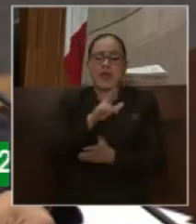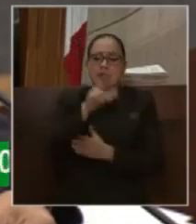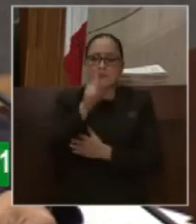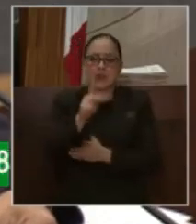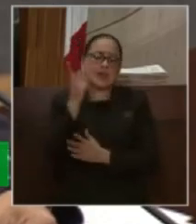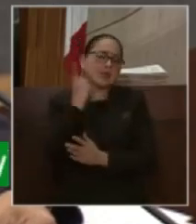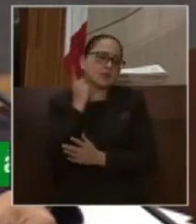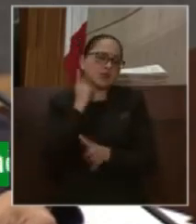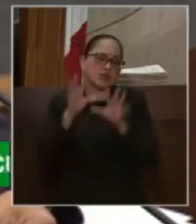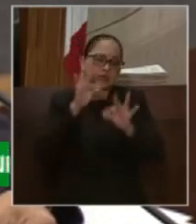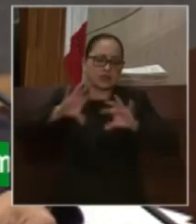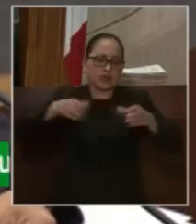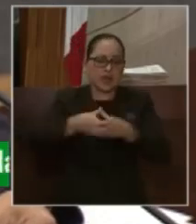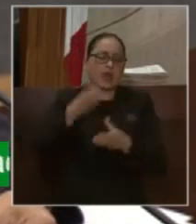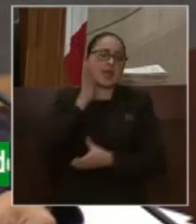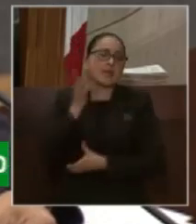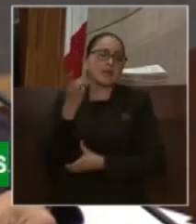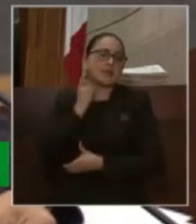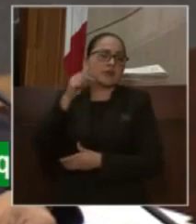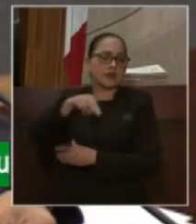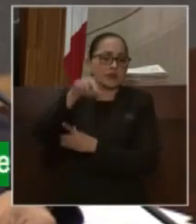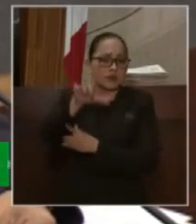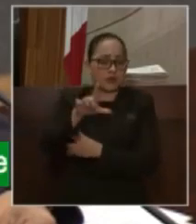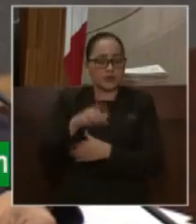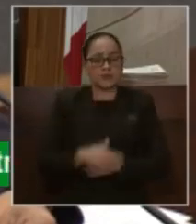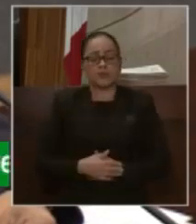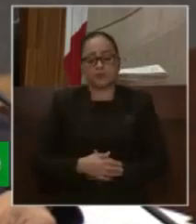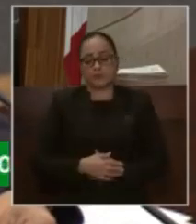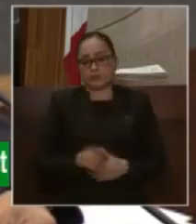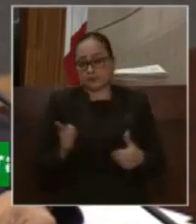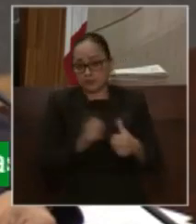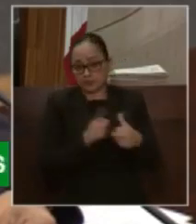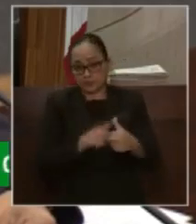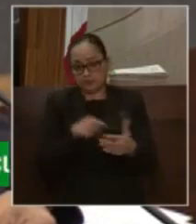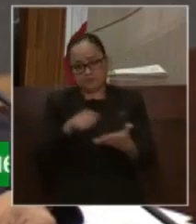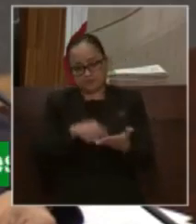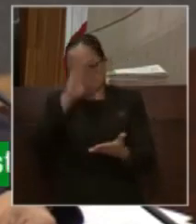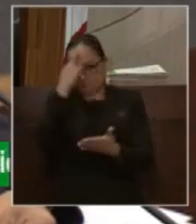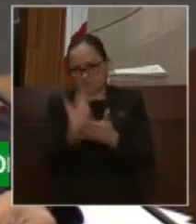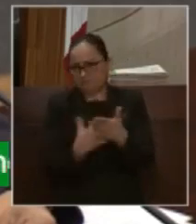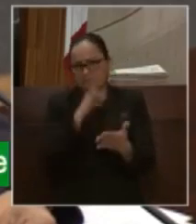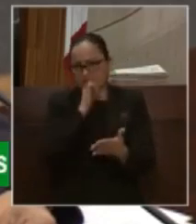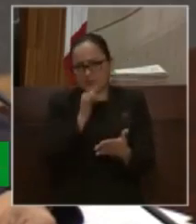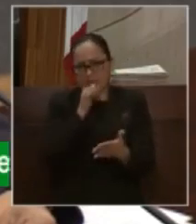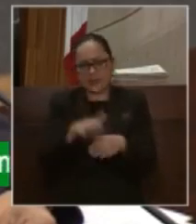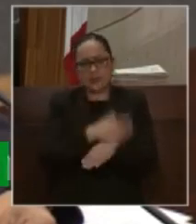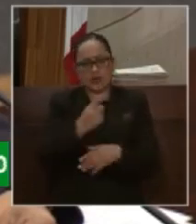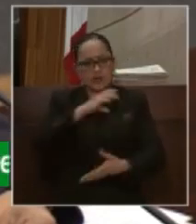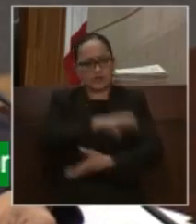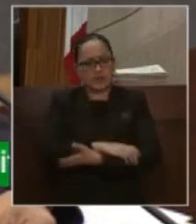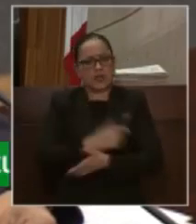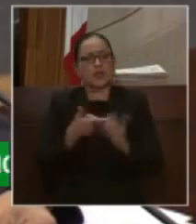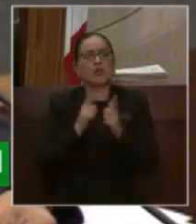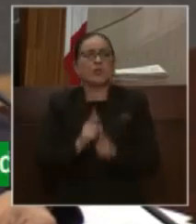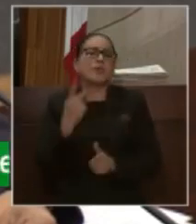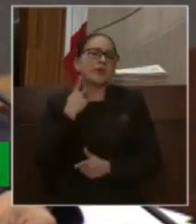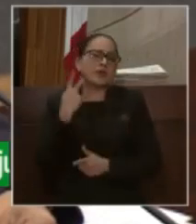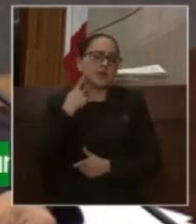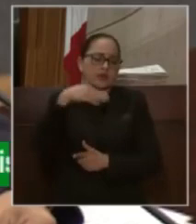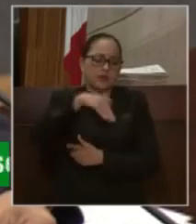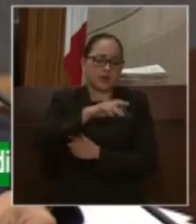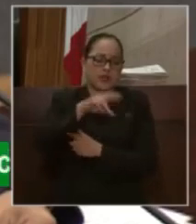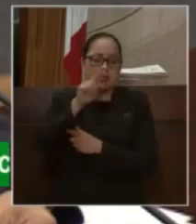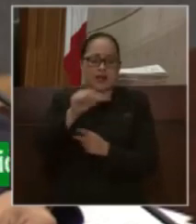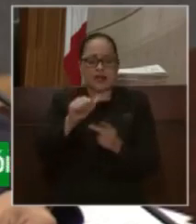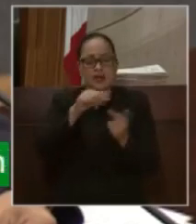representación proporcional al Congreso de Nuevo León. En primer lugar, se propone considerar infundado el agravio relacionado con que la coalición Juntos Haremos Historia